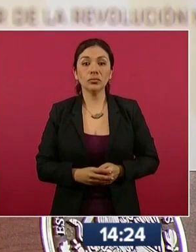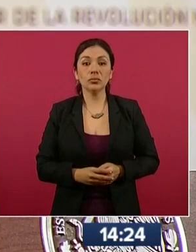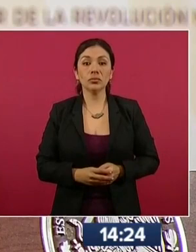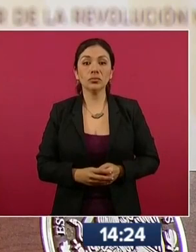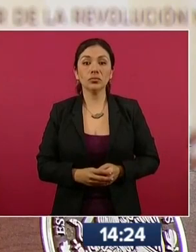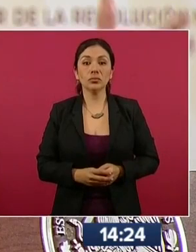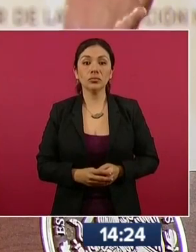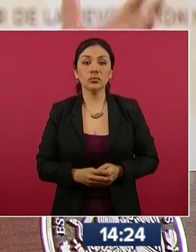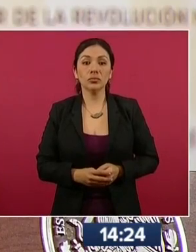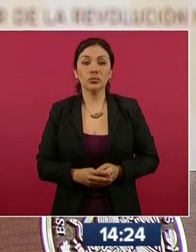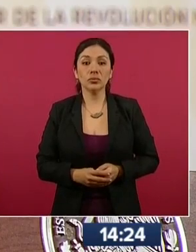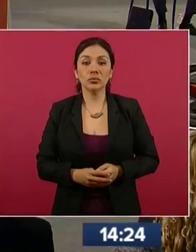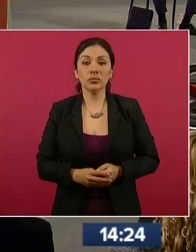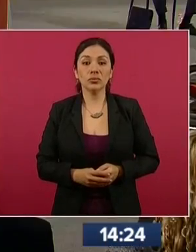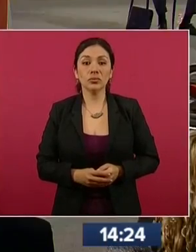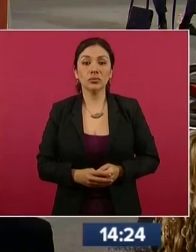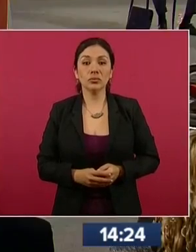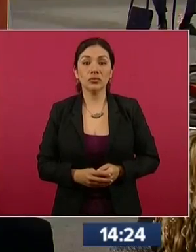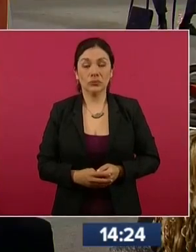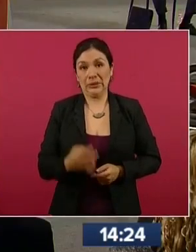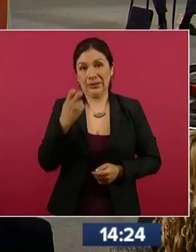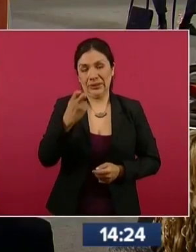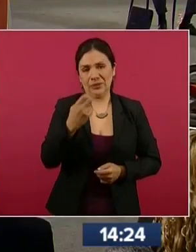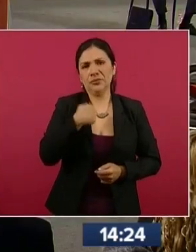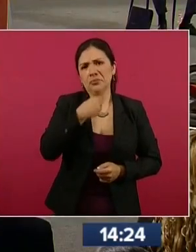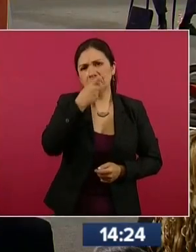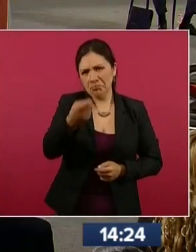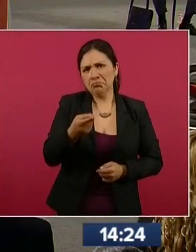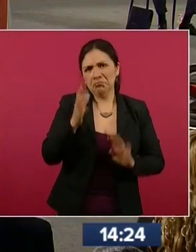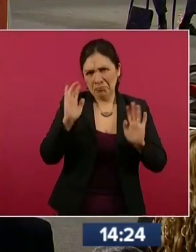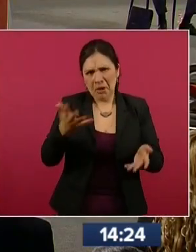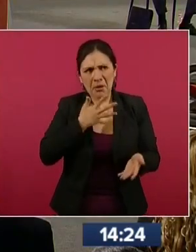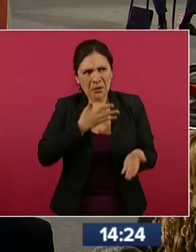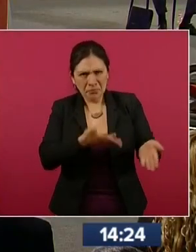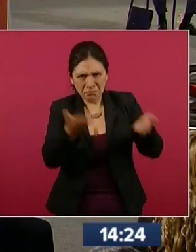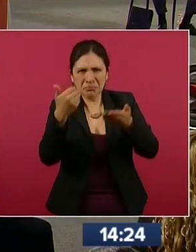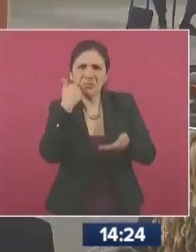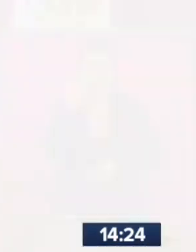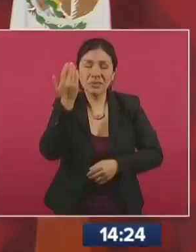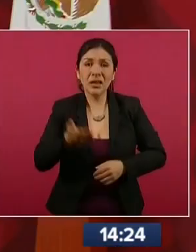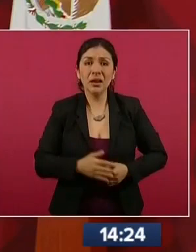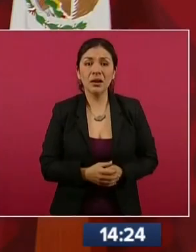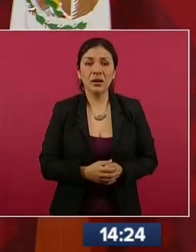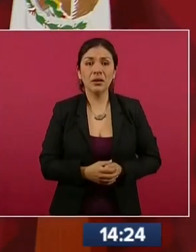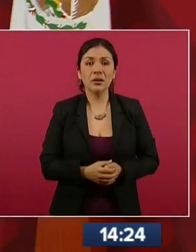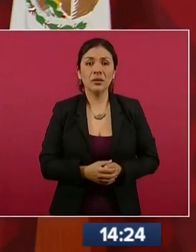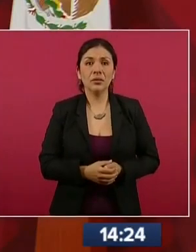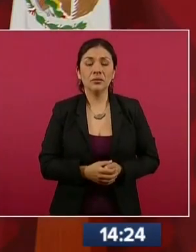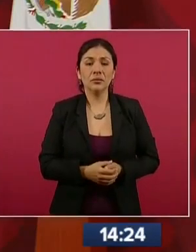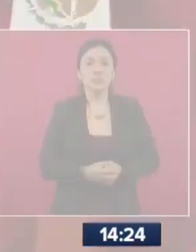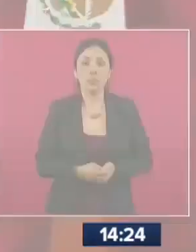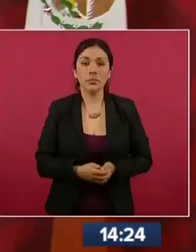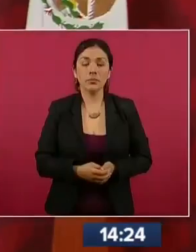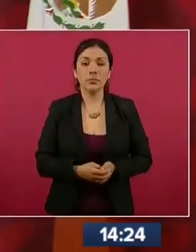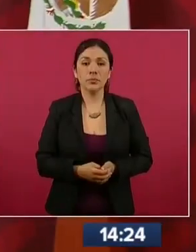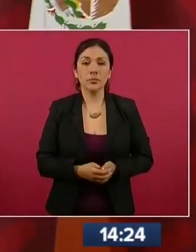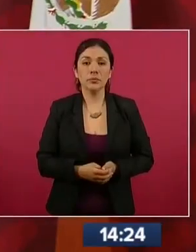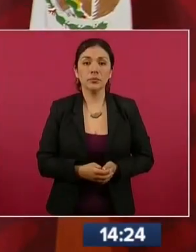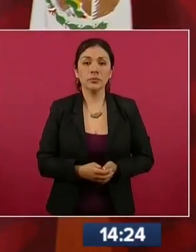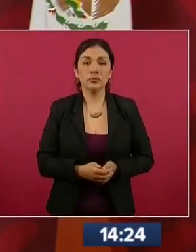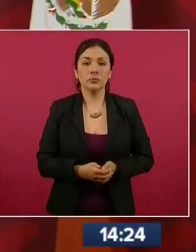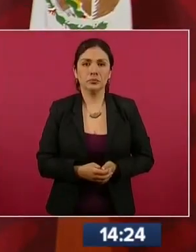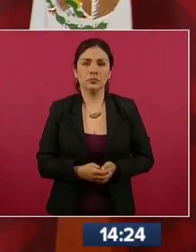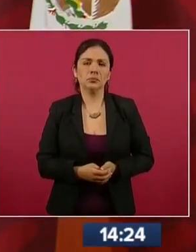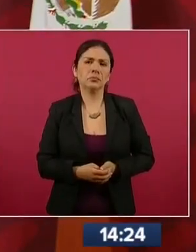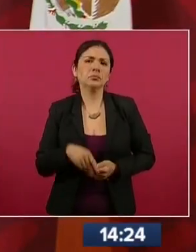Entonces se les mandamos a decir, ahí está, llévense el avión nuestro, más es